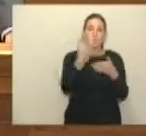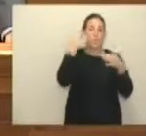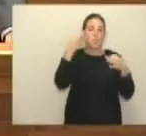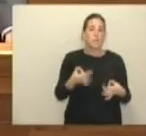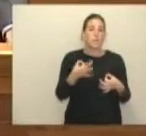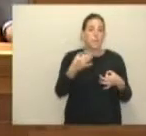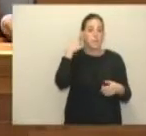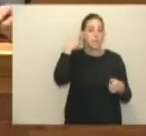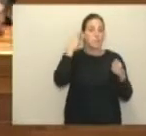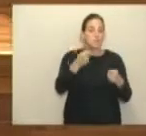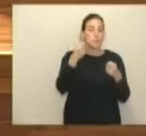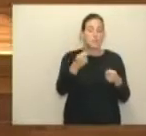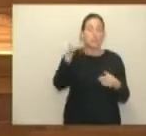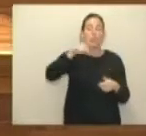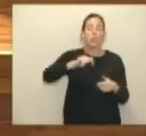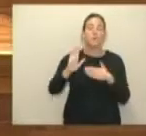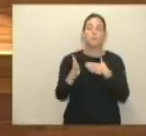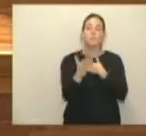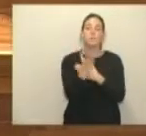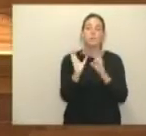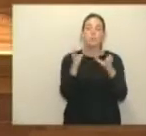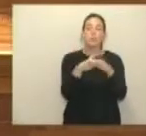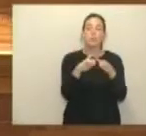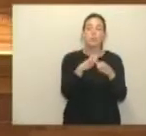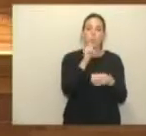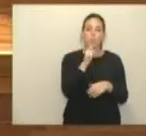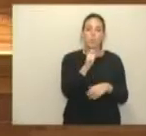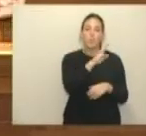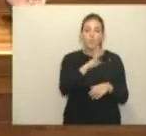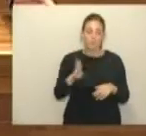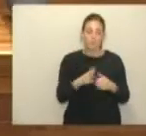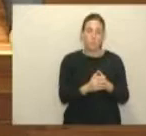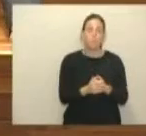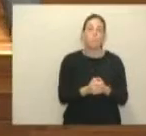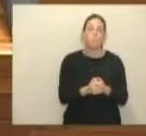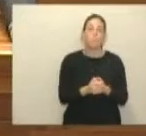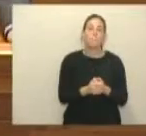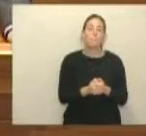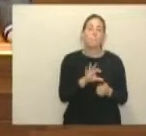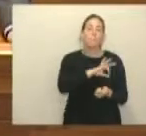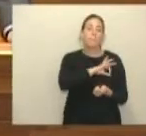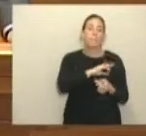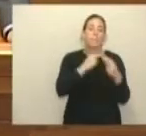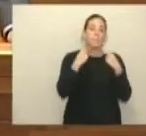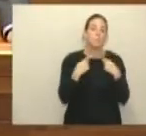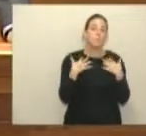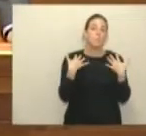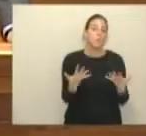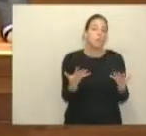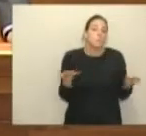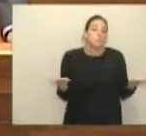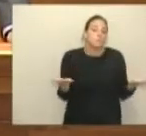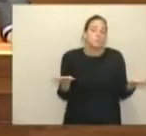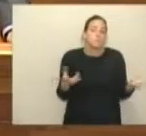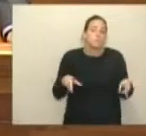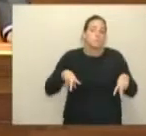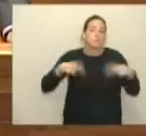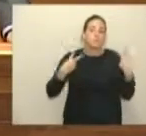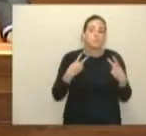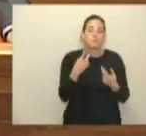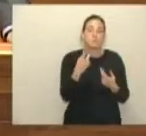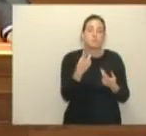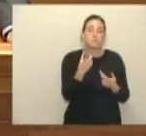y concienzudas que hoy nos plantea el Grupo Popular. Y, señorías, permítanme,